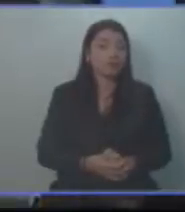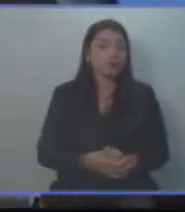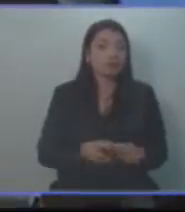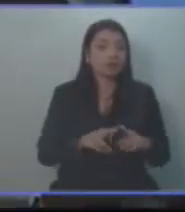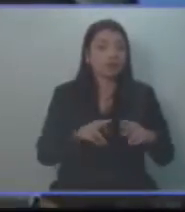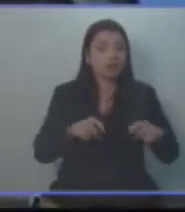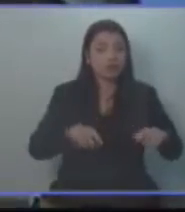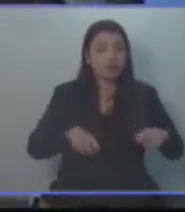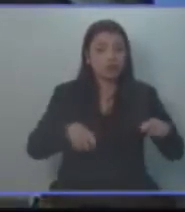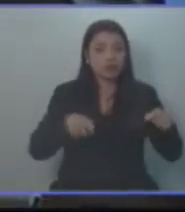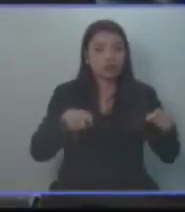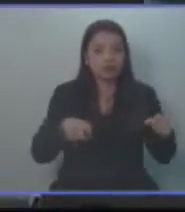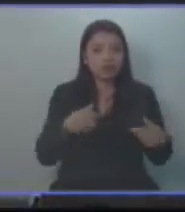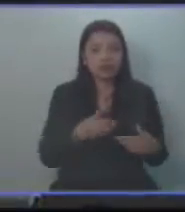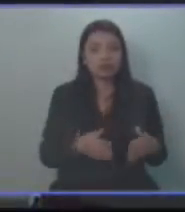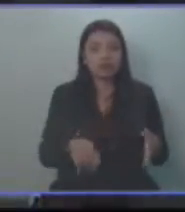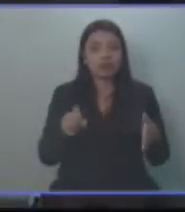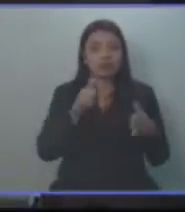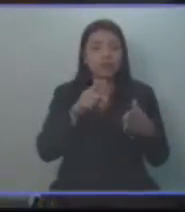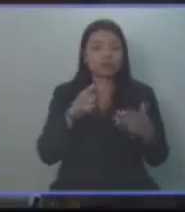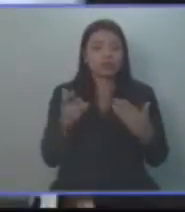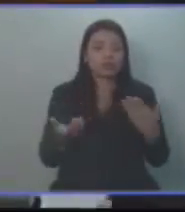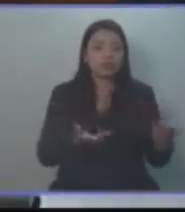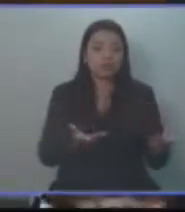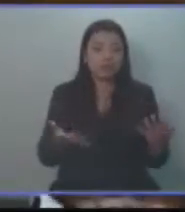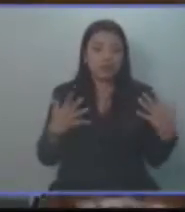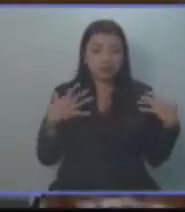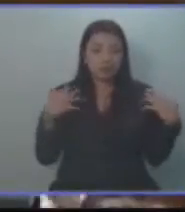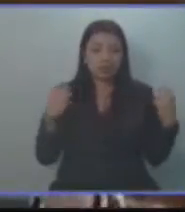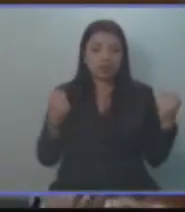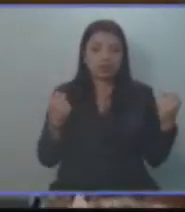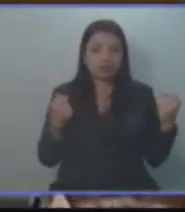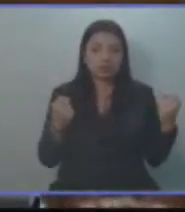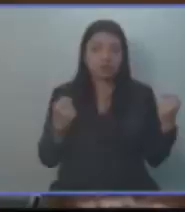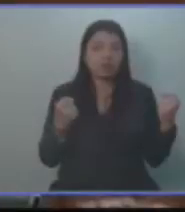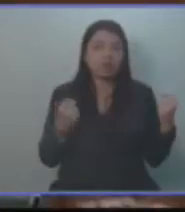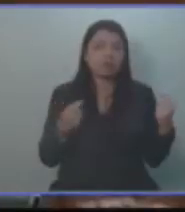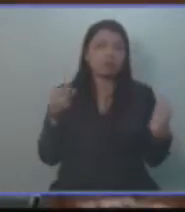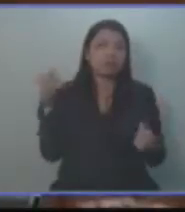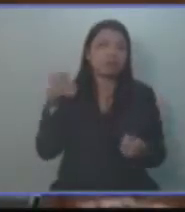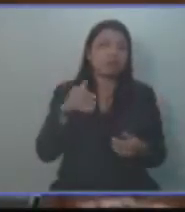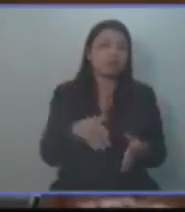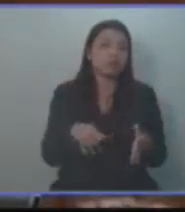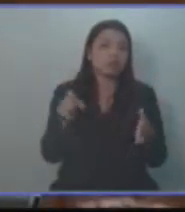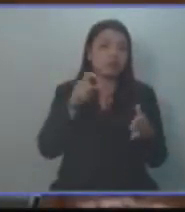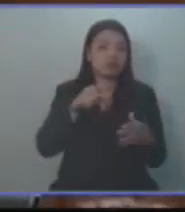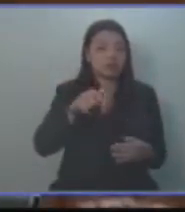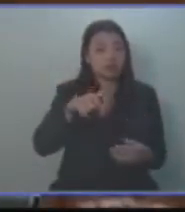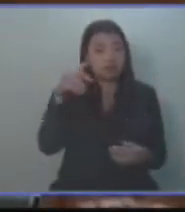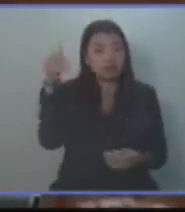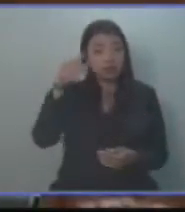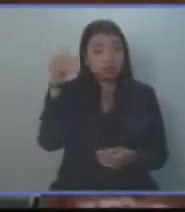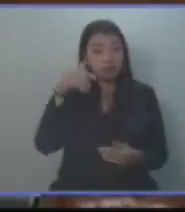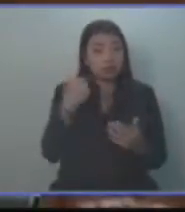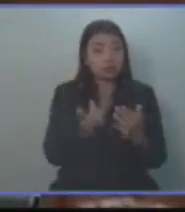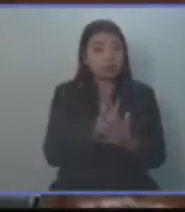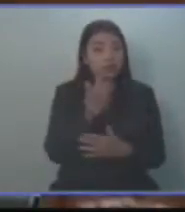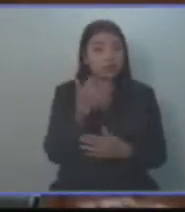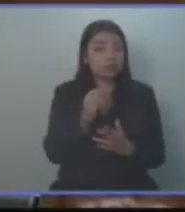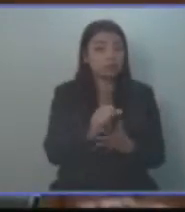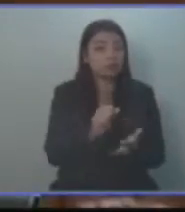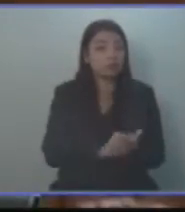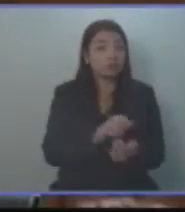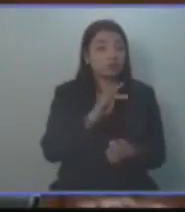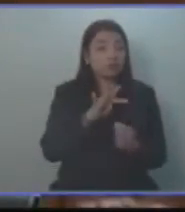Convenios entre instituciones de servicios de salud e instituciones de educación superior. Artículo